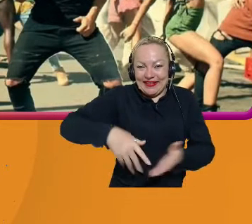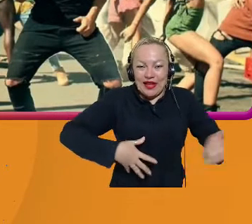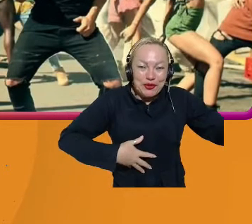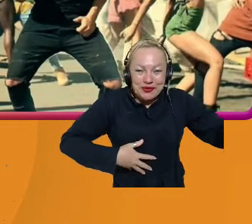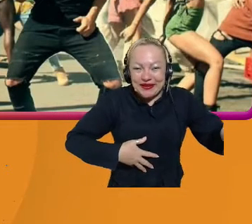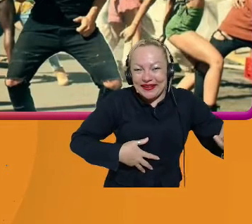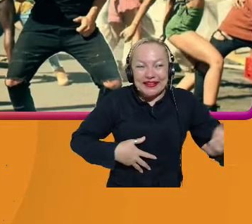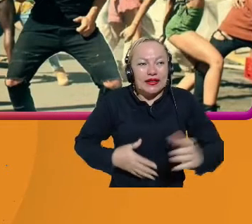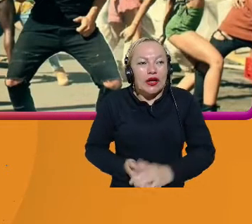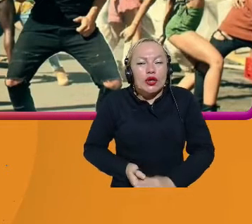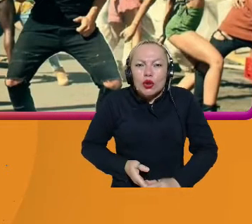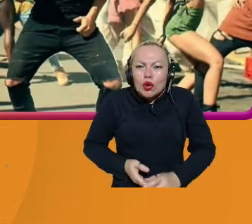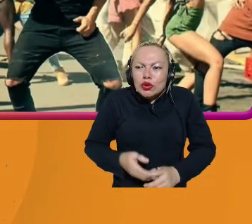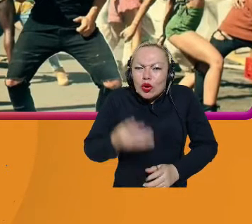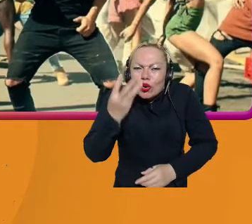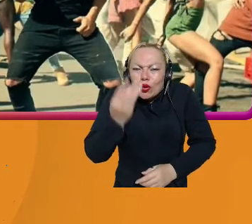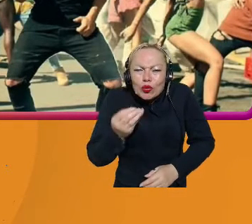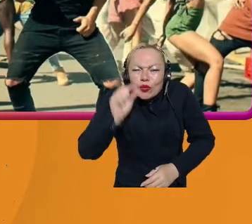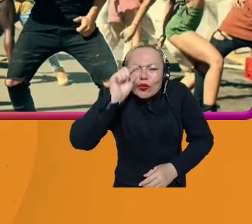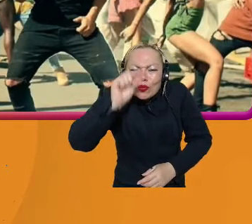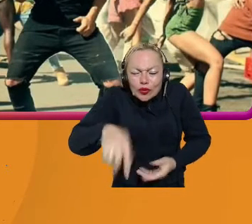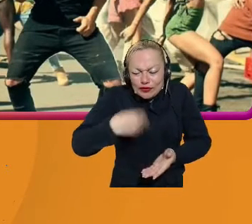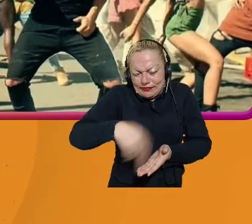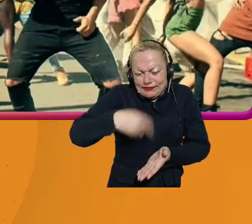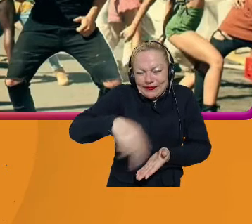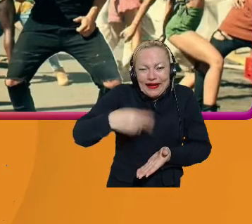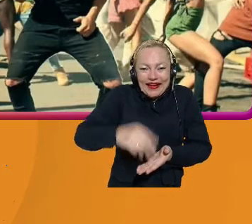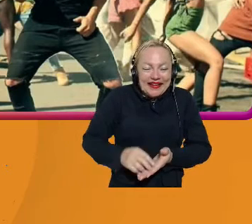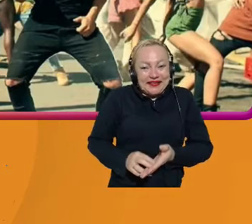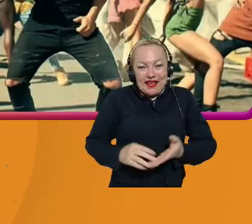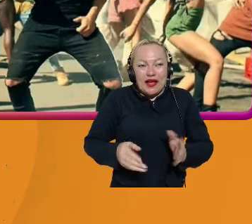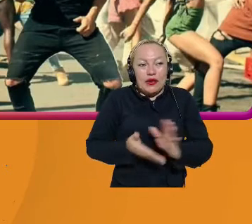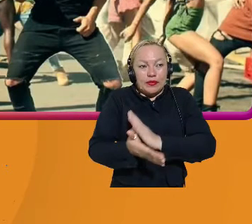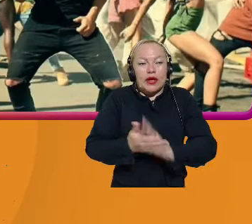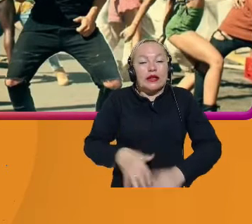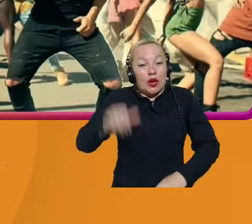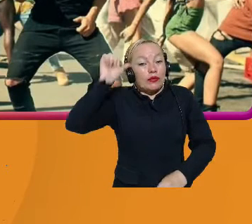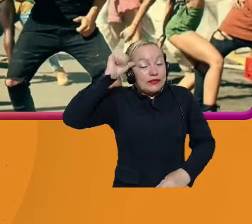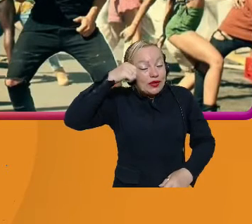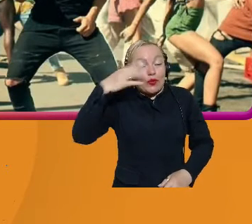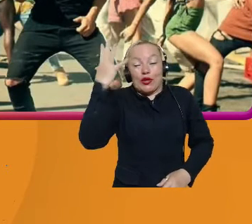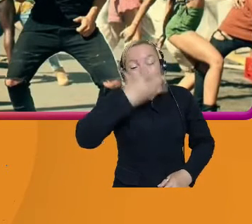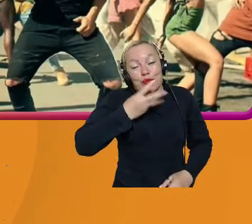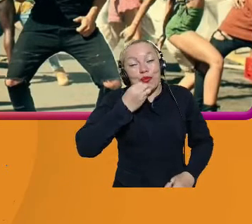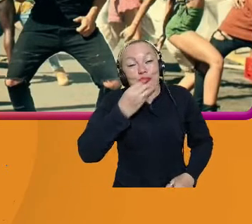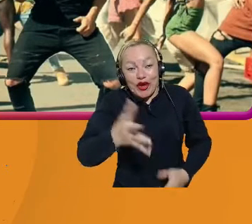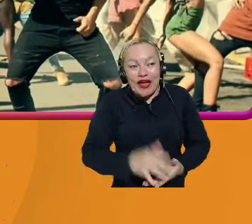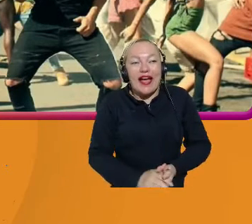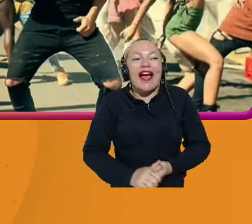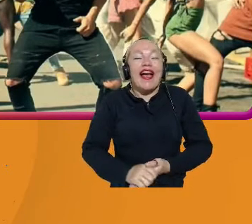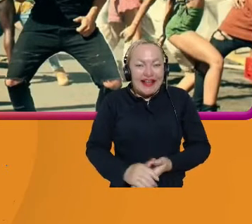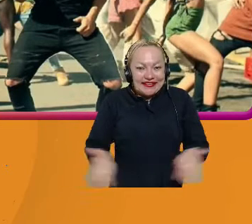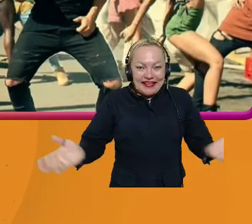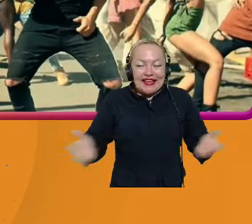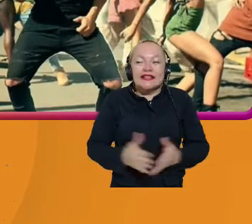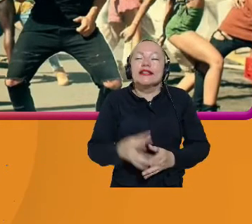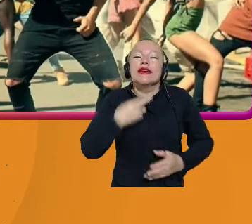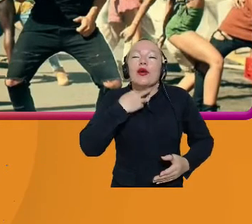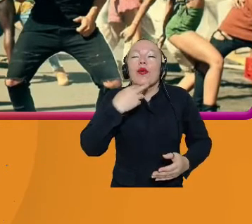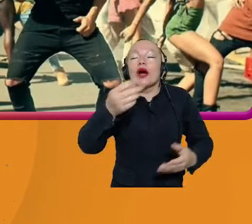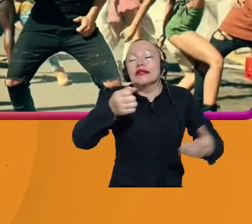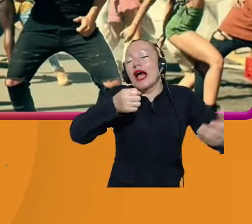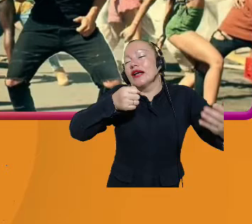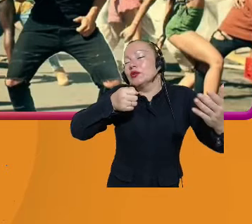ves muy pocas agrupaciones de merengue. Quedaron unos muy bonitos recuerdos, ¿cierto? Con la música de los artistas que te